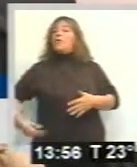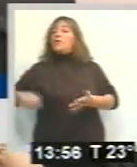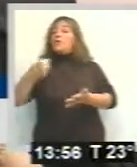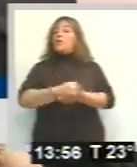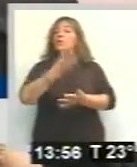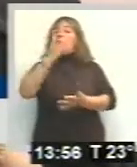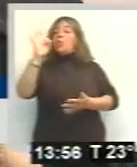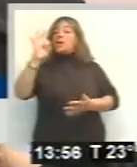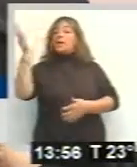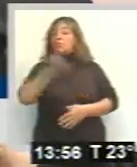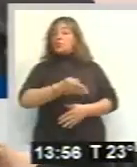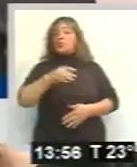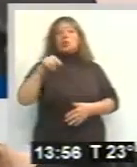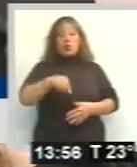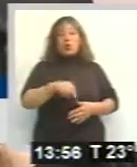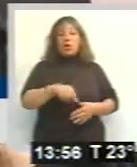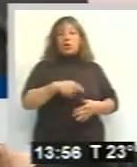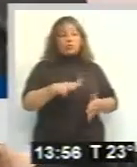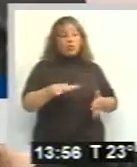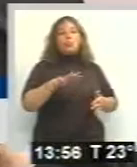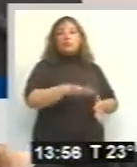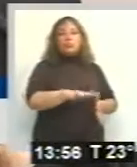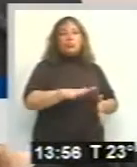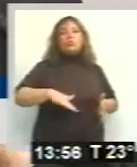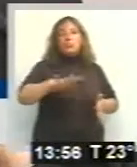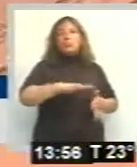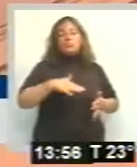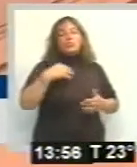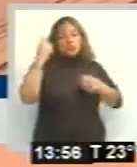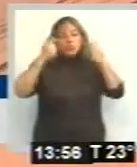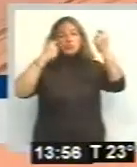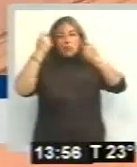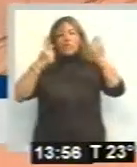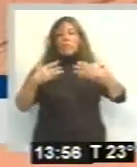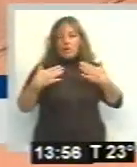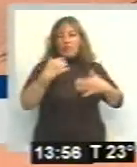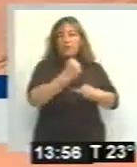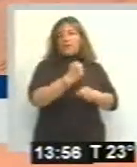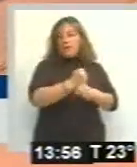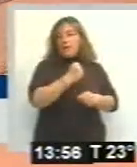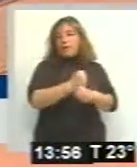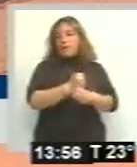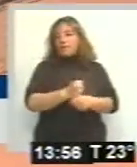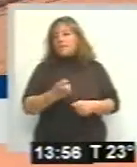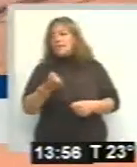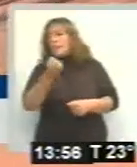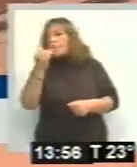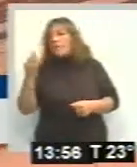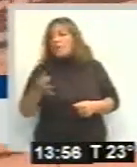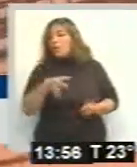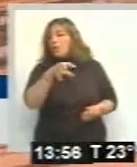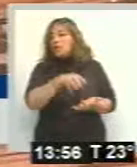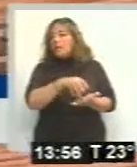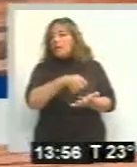bueno, esto es una de las grandes partes, una de las grandes patas que teníamos de trabajar sobre nuestro gran héroe. Ignacio, ¿cuántos se presentaron